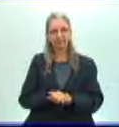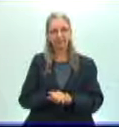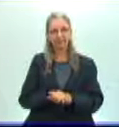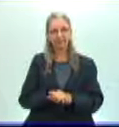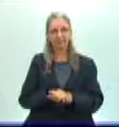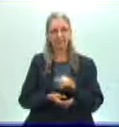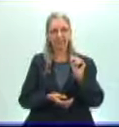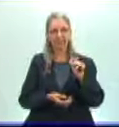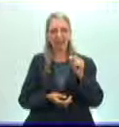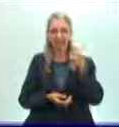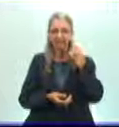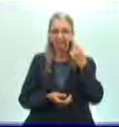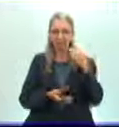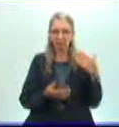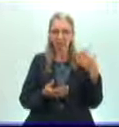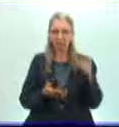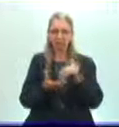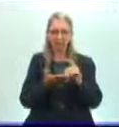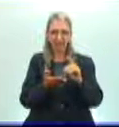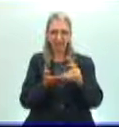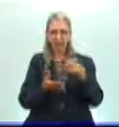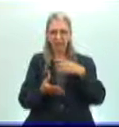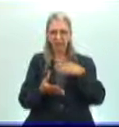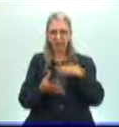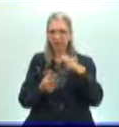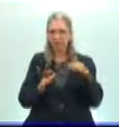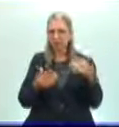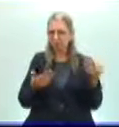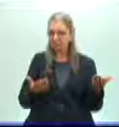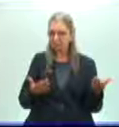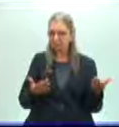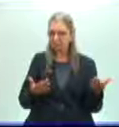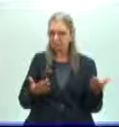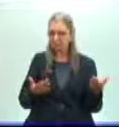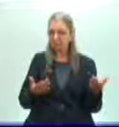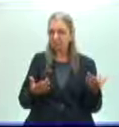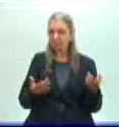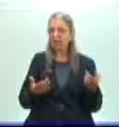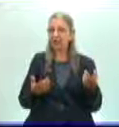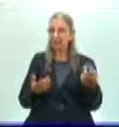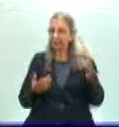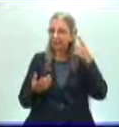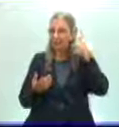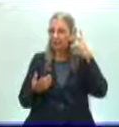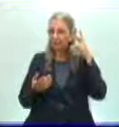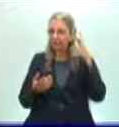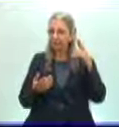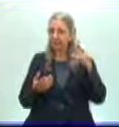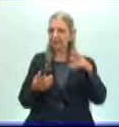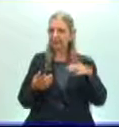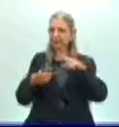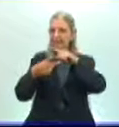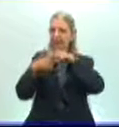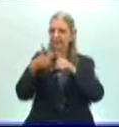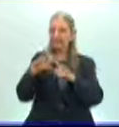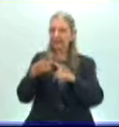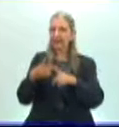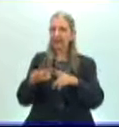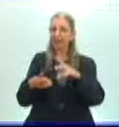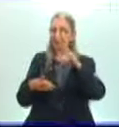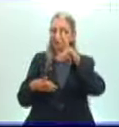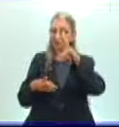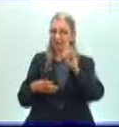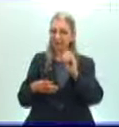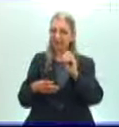Bien, aquí vemos los datos que tenemos. Es evidente que solo restaría determinar la longitud